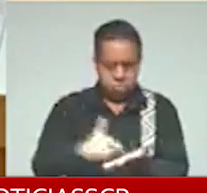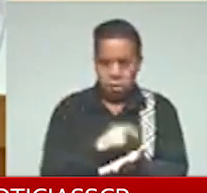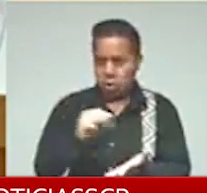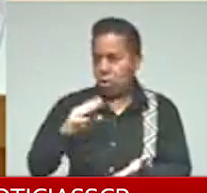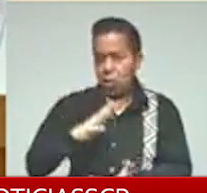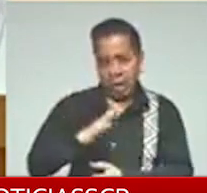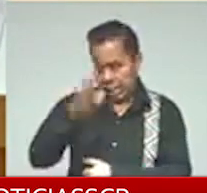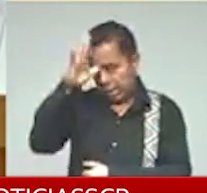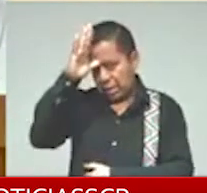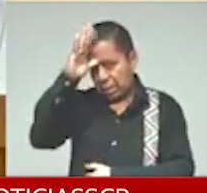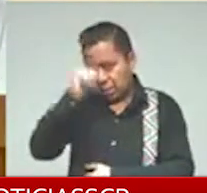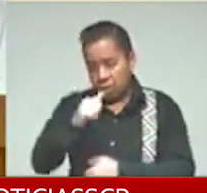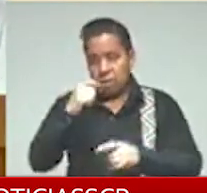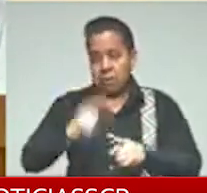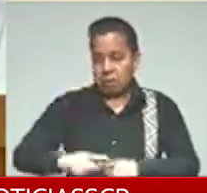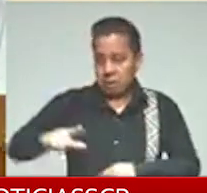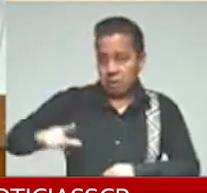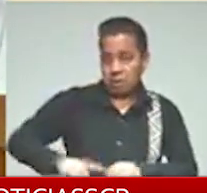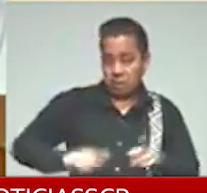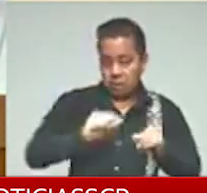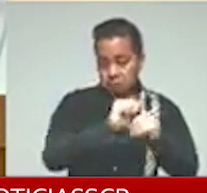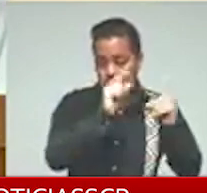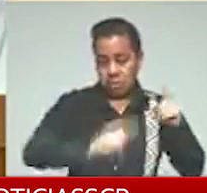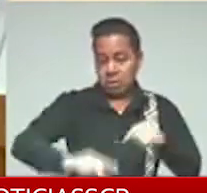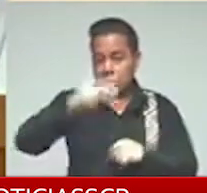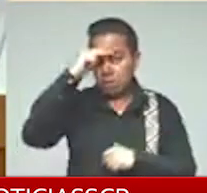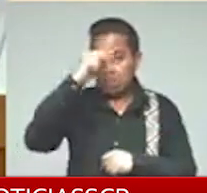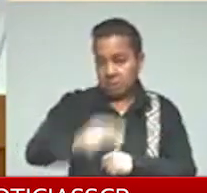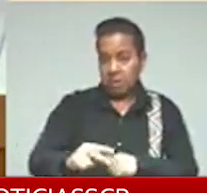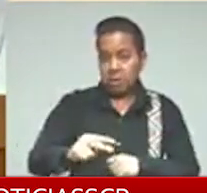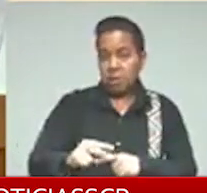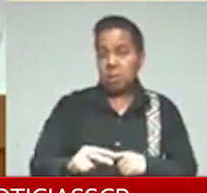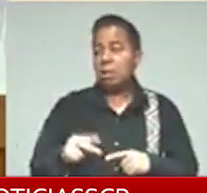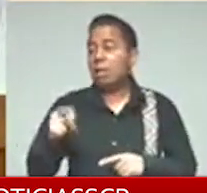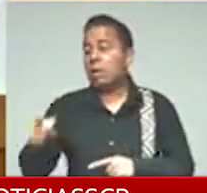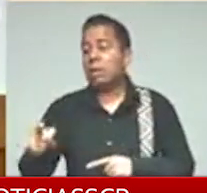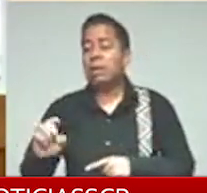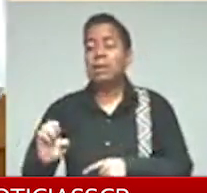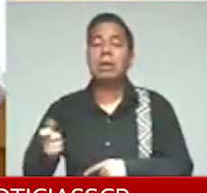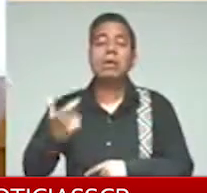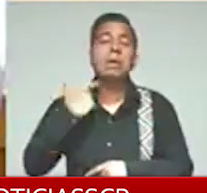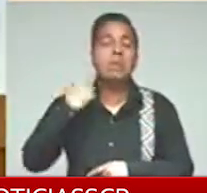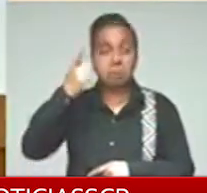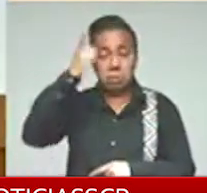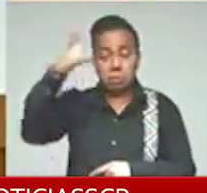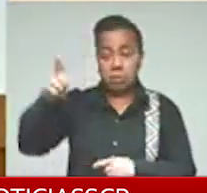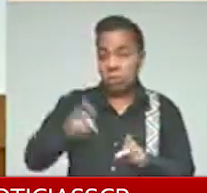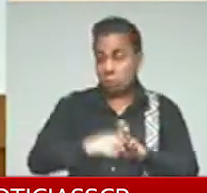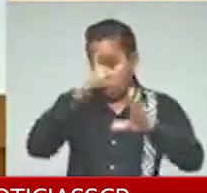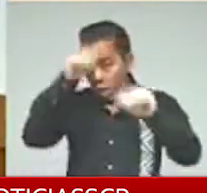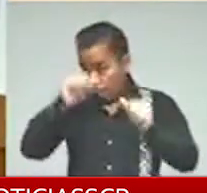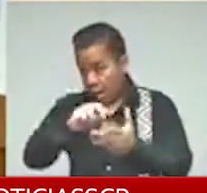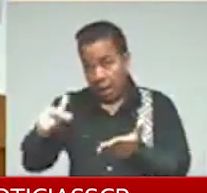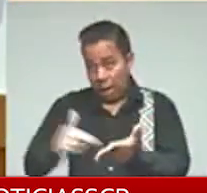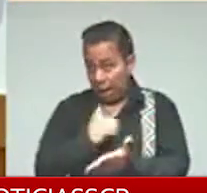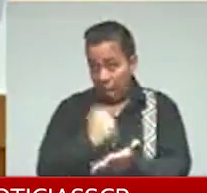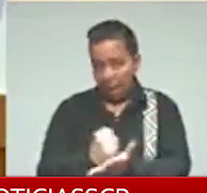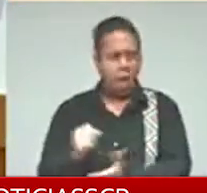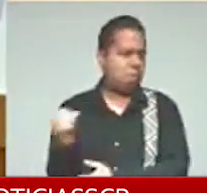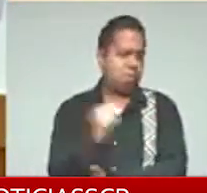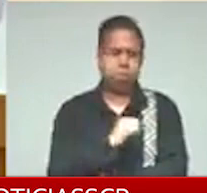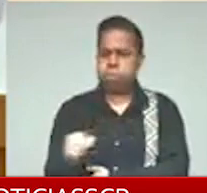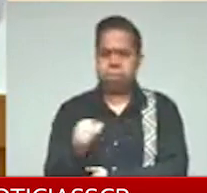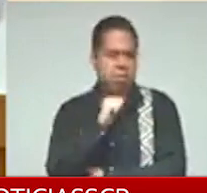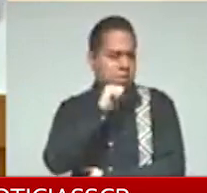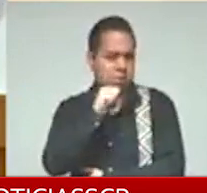arreglo entre el gobierno de la República y el anterior concesionario. Por